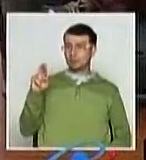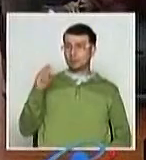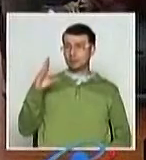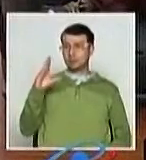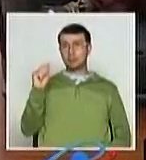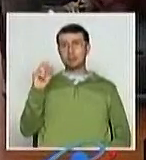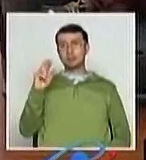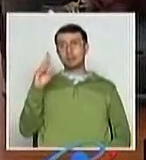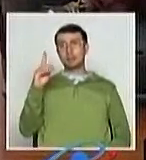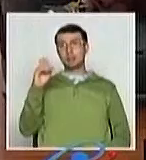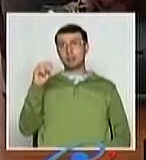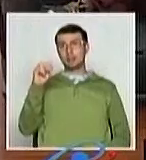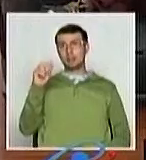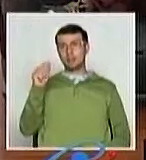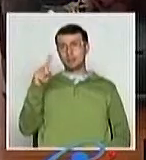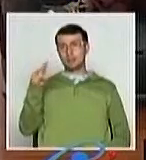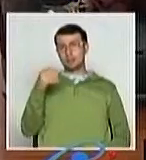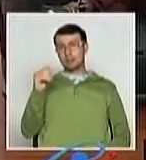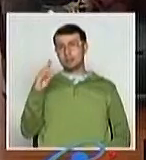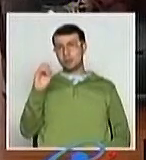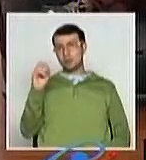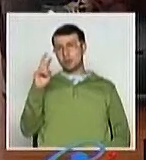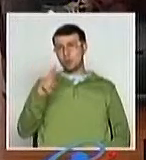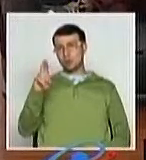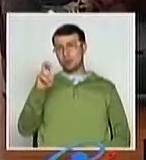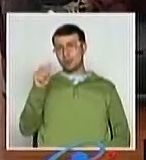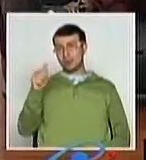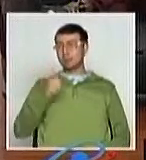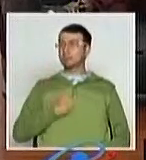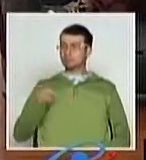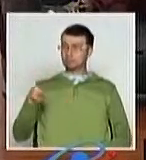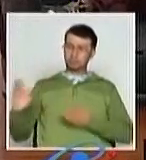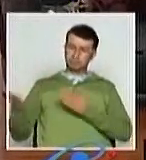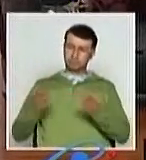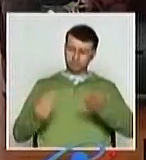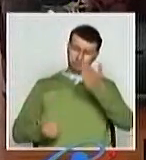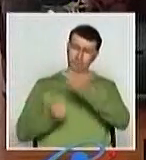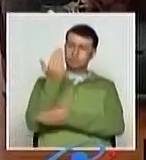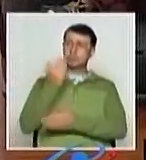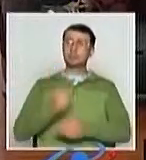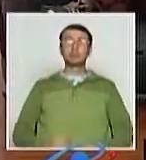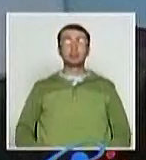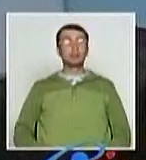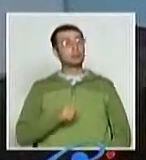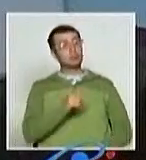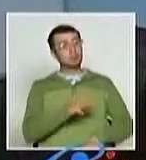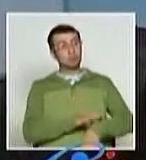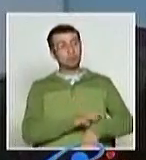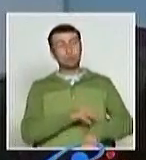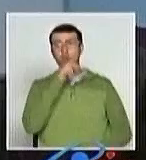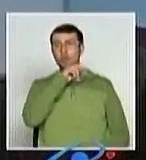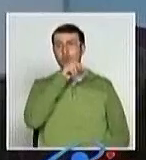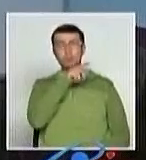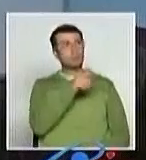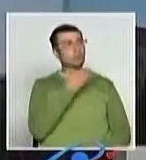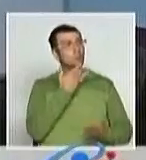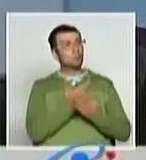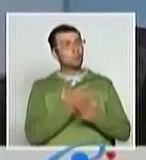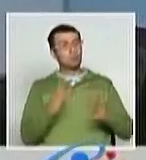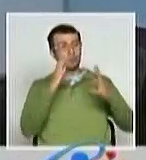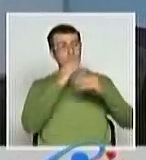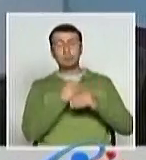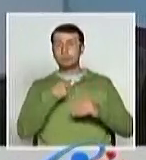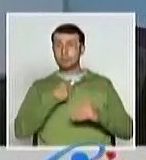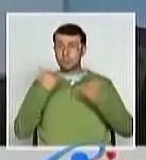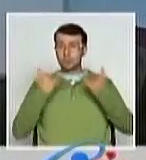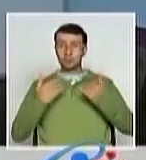por estar con nosotros bienvenido y entremos en materia Doctor Rojas muy buenas noches para mí es un placer nuevamente